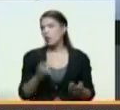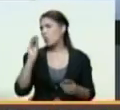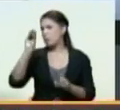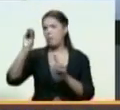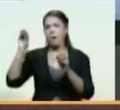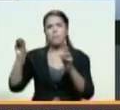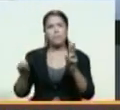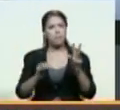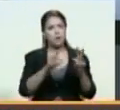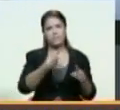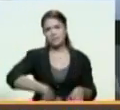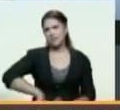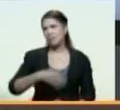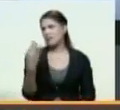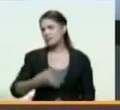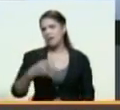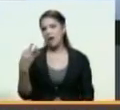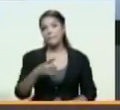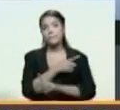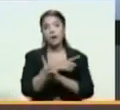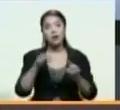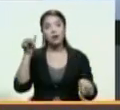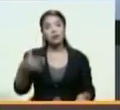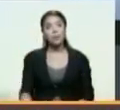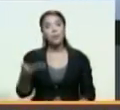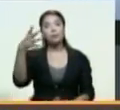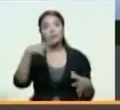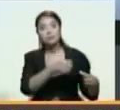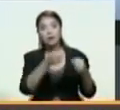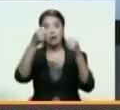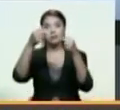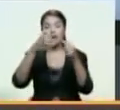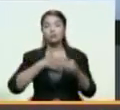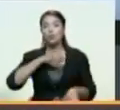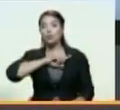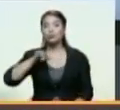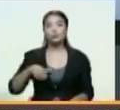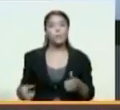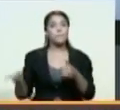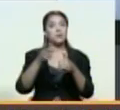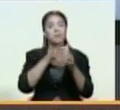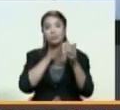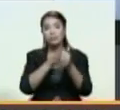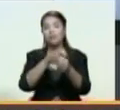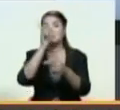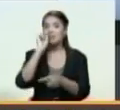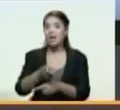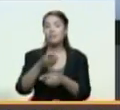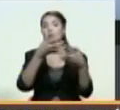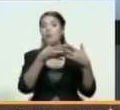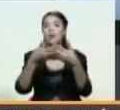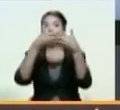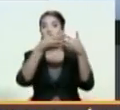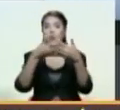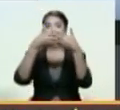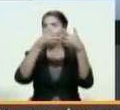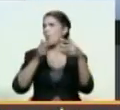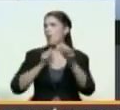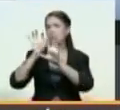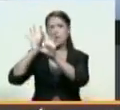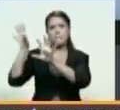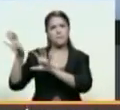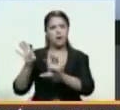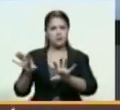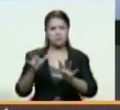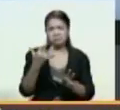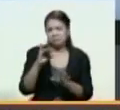presidentes anteriores, pero lo importante aquí es rescatar. Nosotros la primera vía que tenemos que agotar con Estados Unidos y con cualquier país que